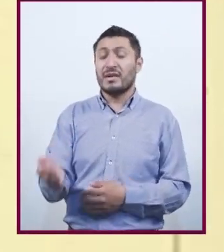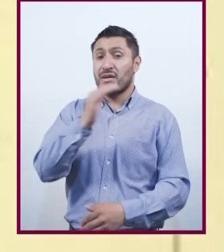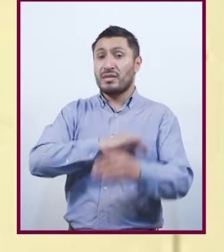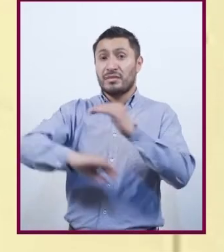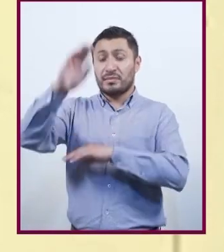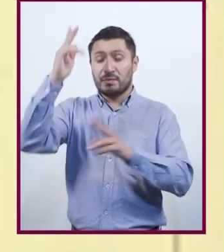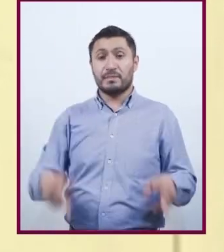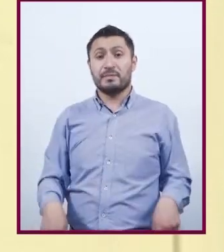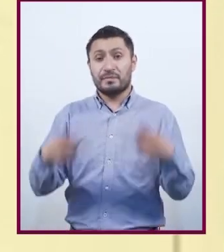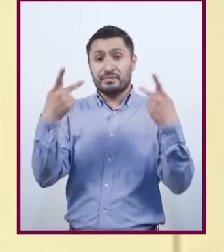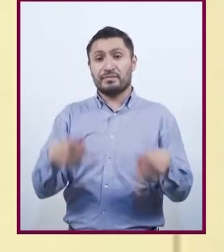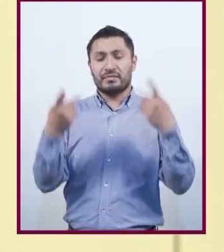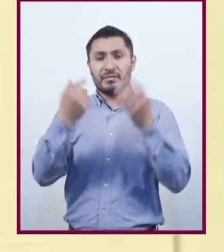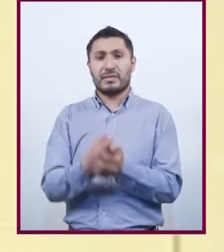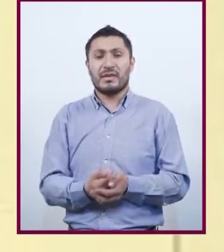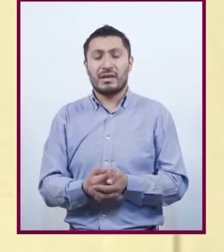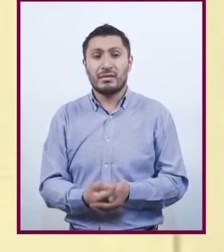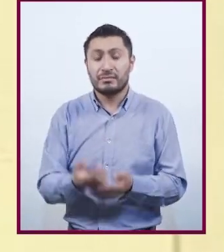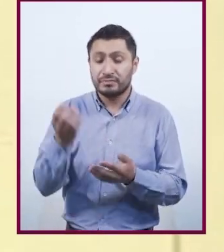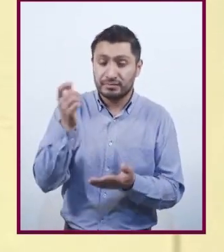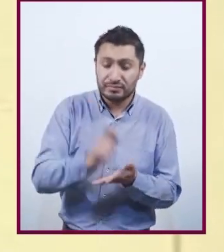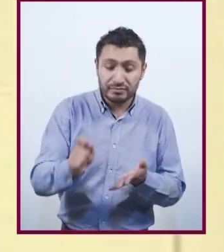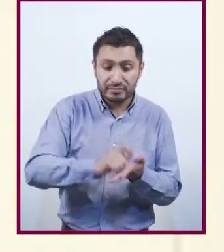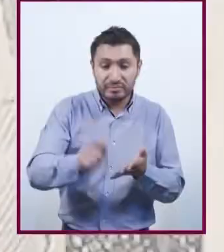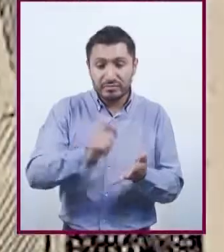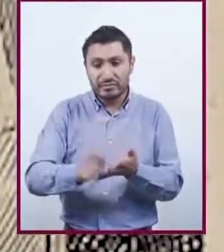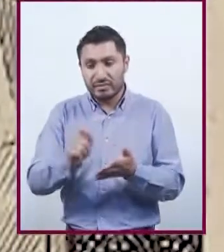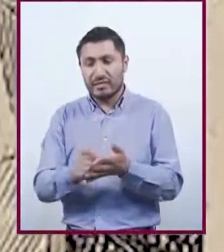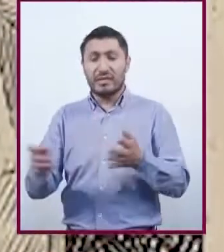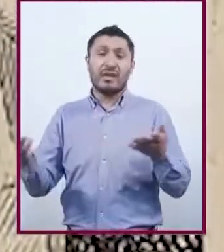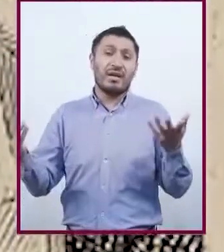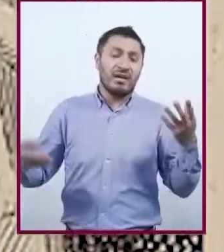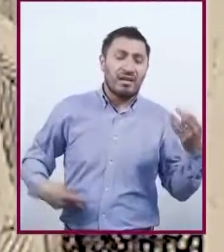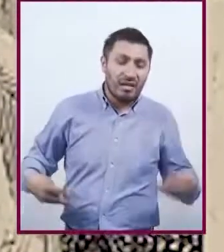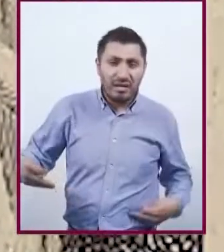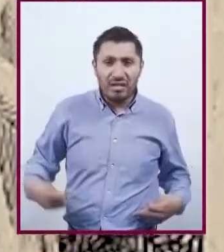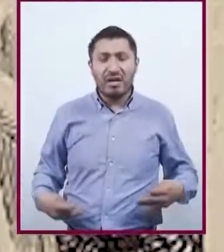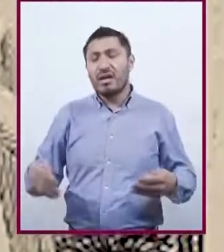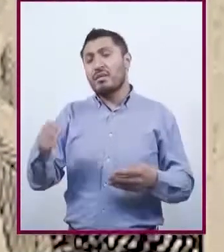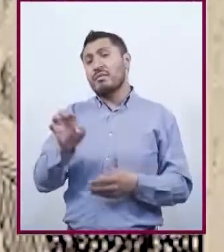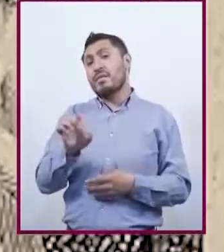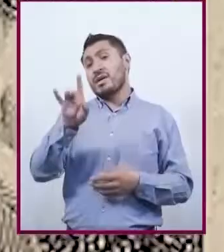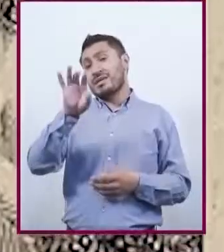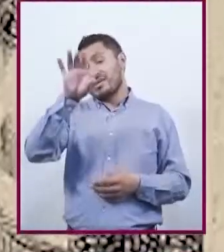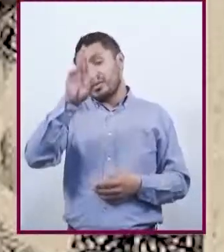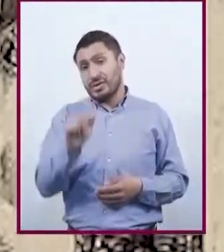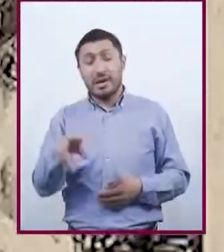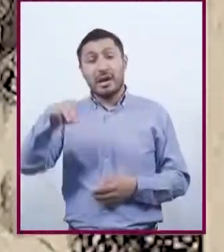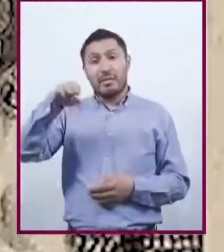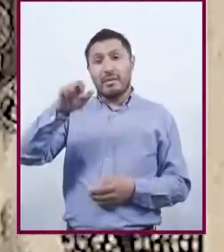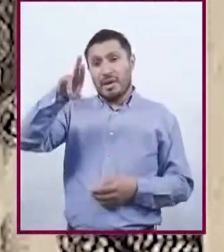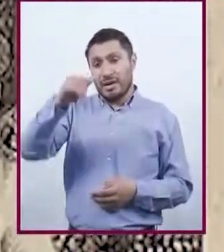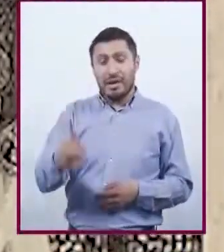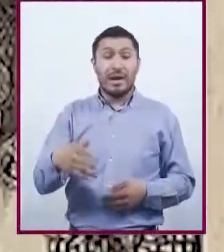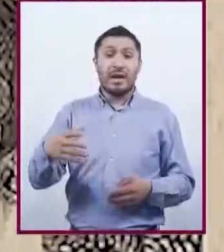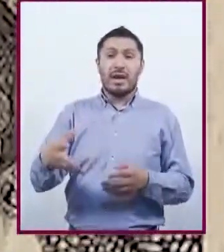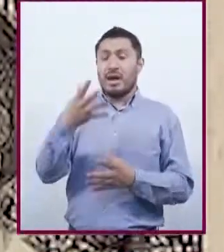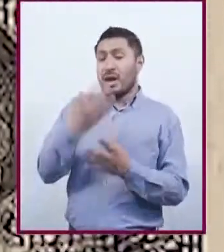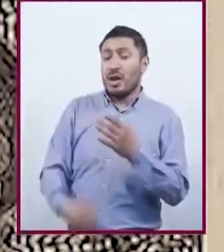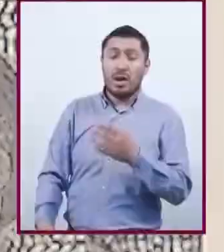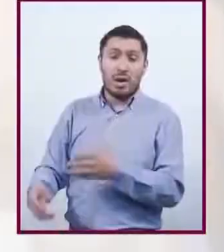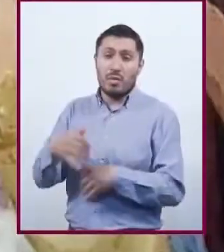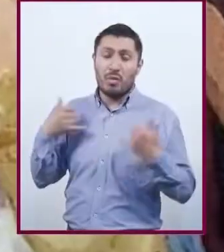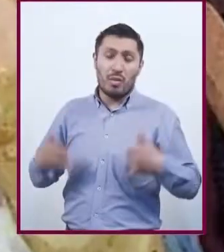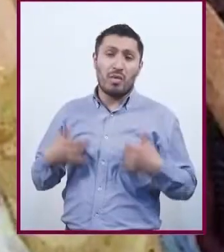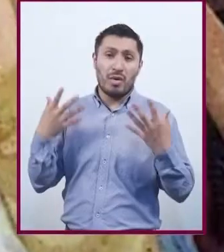1792, que fue un éxito de ventas. Prolífica ensayista, articulista, dramaturga y editora, Mary Shelley